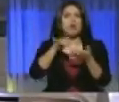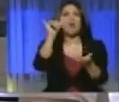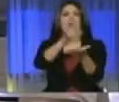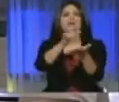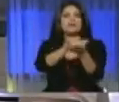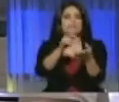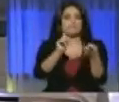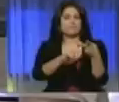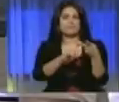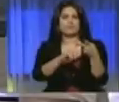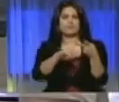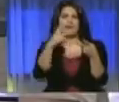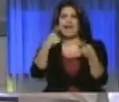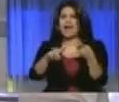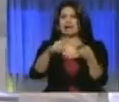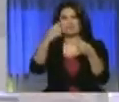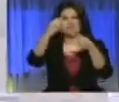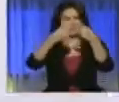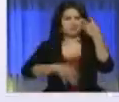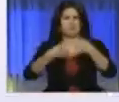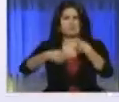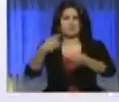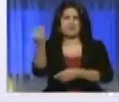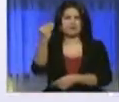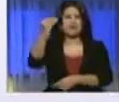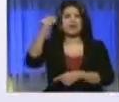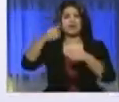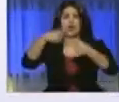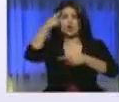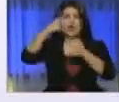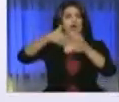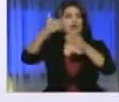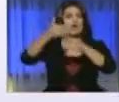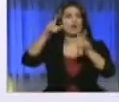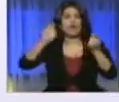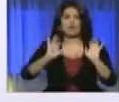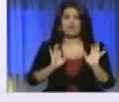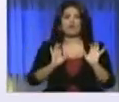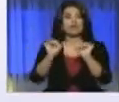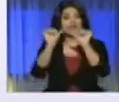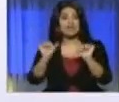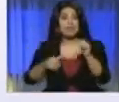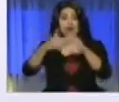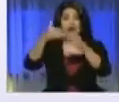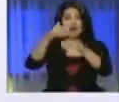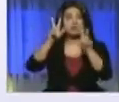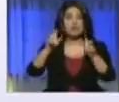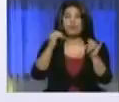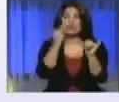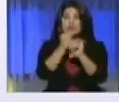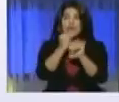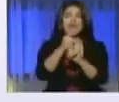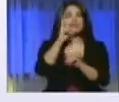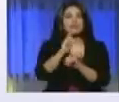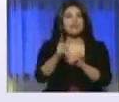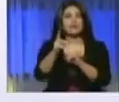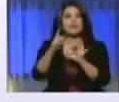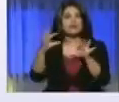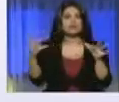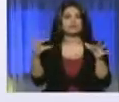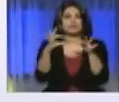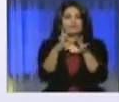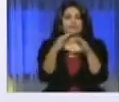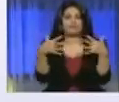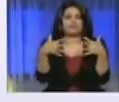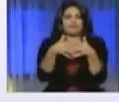WhatsApp, y hay un poco de cosas más, todos los días aparece algo nuevo. Todos esos sistemas de redes y de comunicación tienen que estar así, mira,